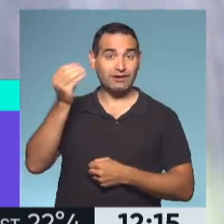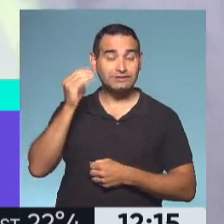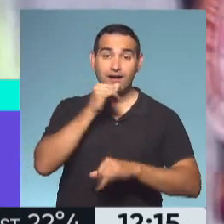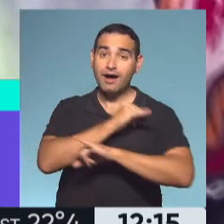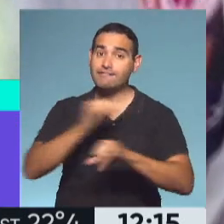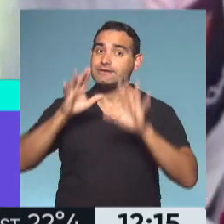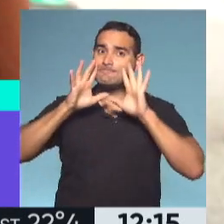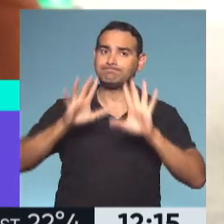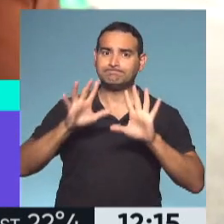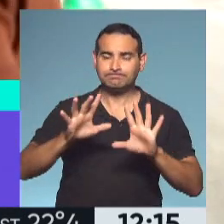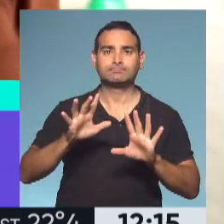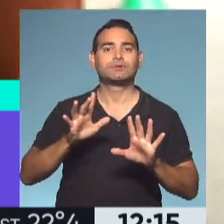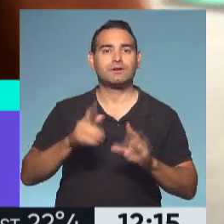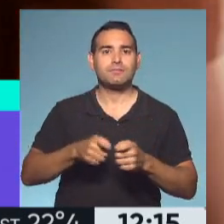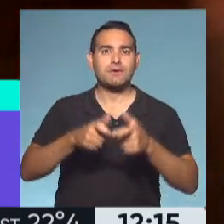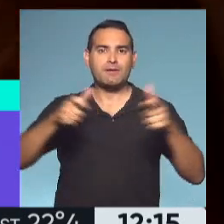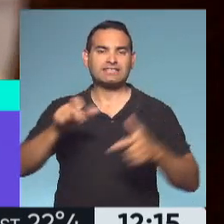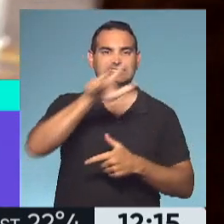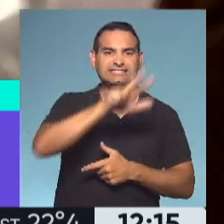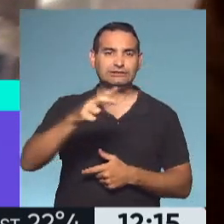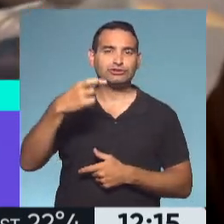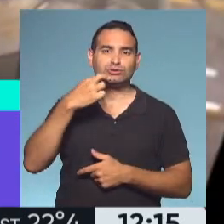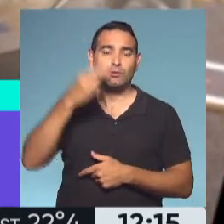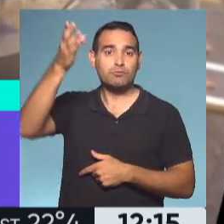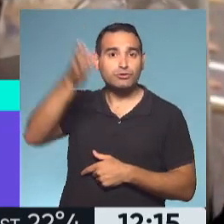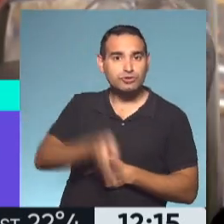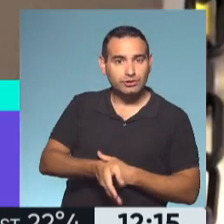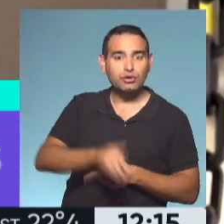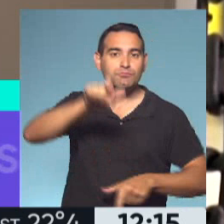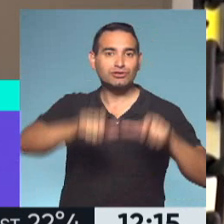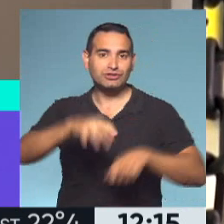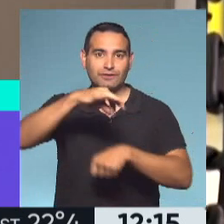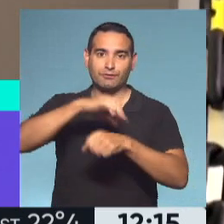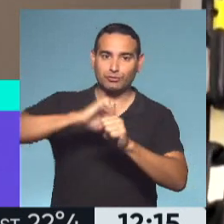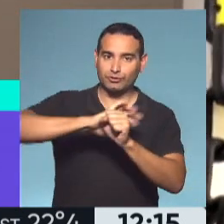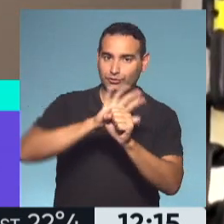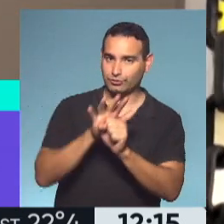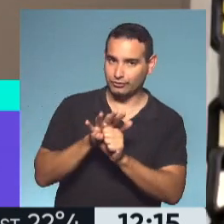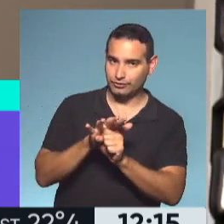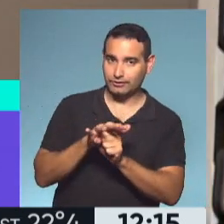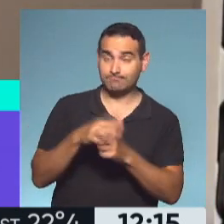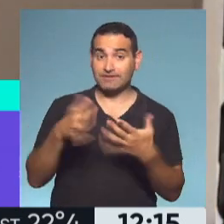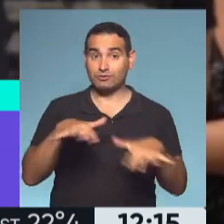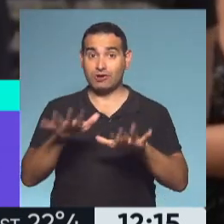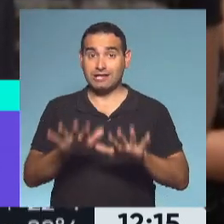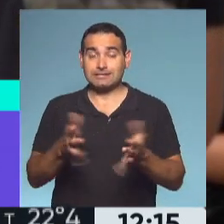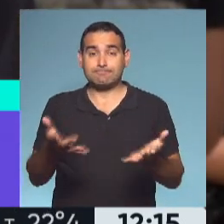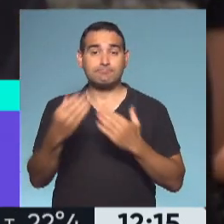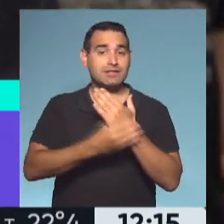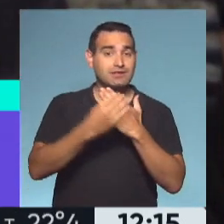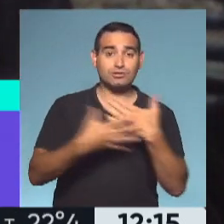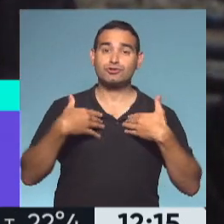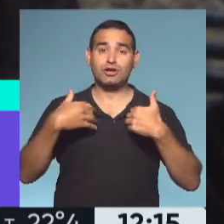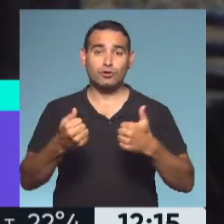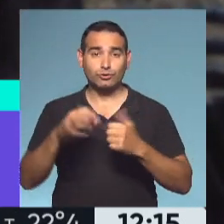alertó además sobre un incremento del 319% de casos positivos. Ante esta situación, el ministro de Salud,